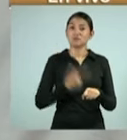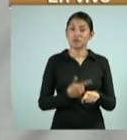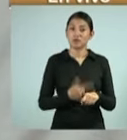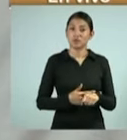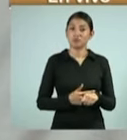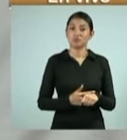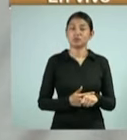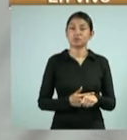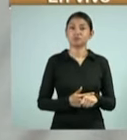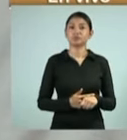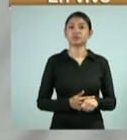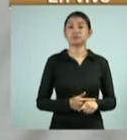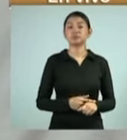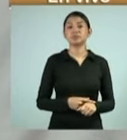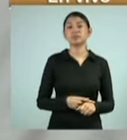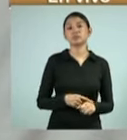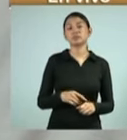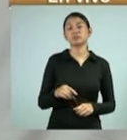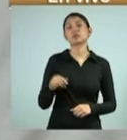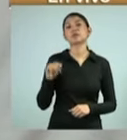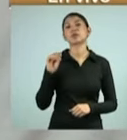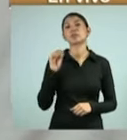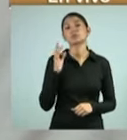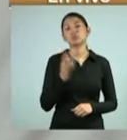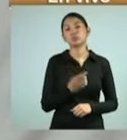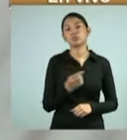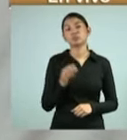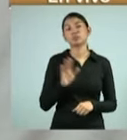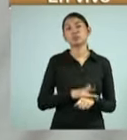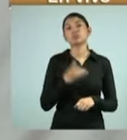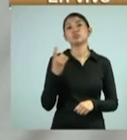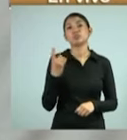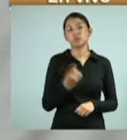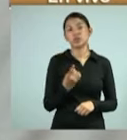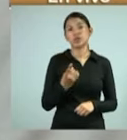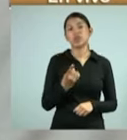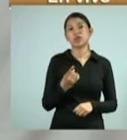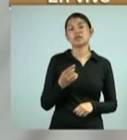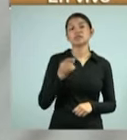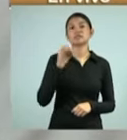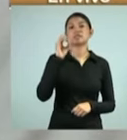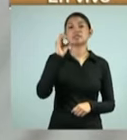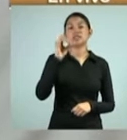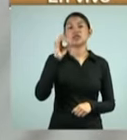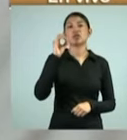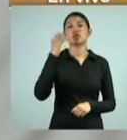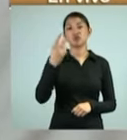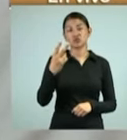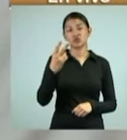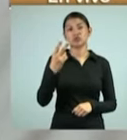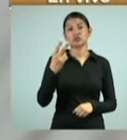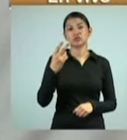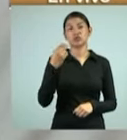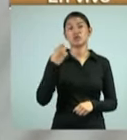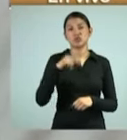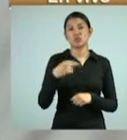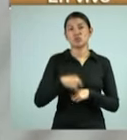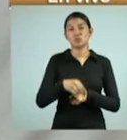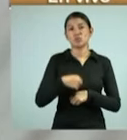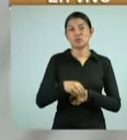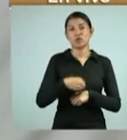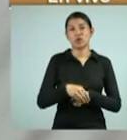entidad fueron por un serotipo que fue el serotipo 2. El año pasado tuvimos al cierre de